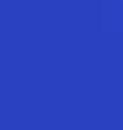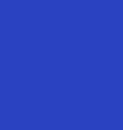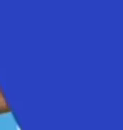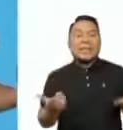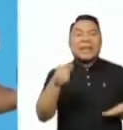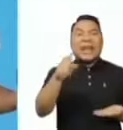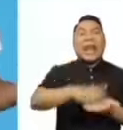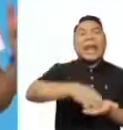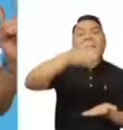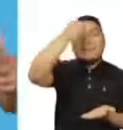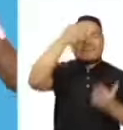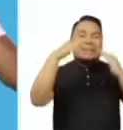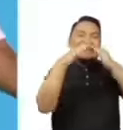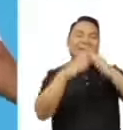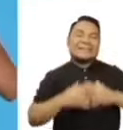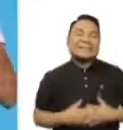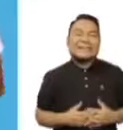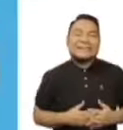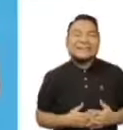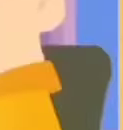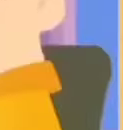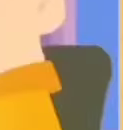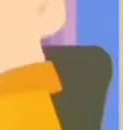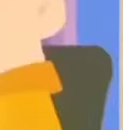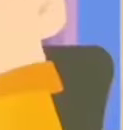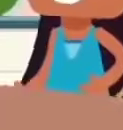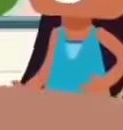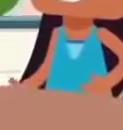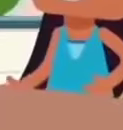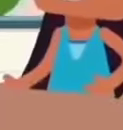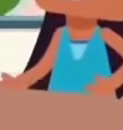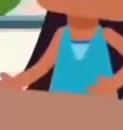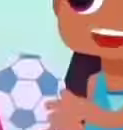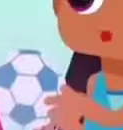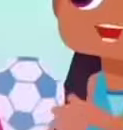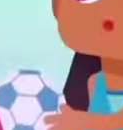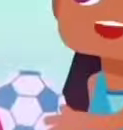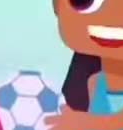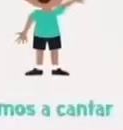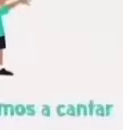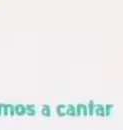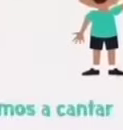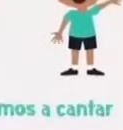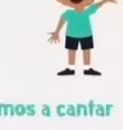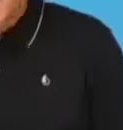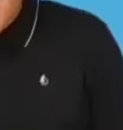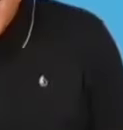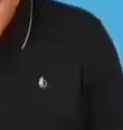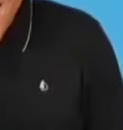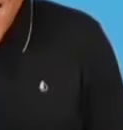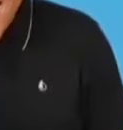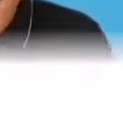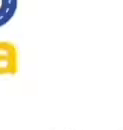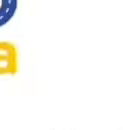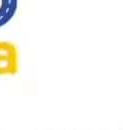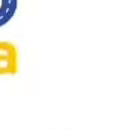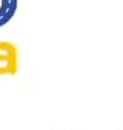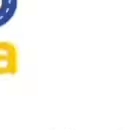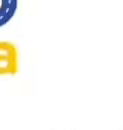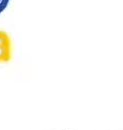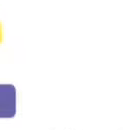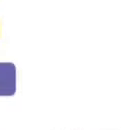¡Bienvenidas y bienvenidos a Aprendo en Casa! Porque la educación es para todos. De lunes a jueves a las 11 de la mañana.